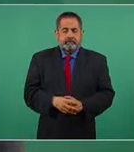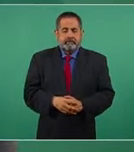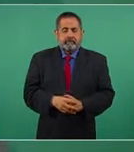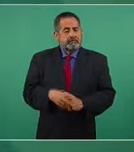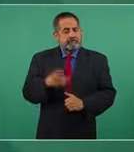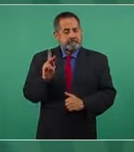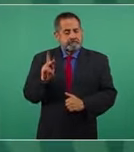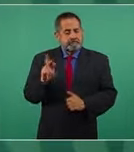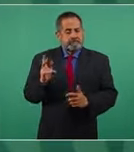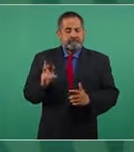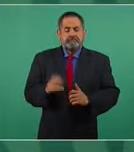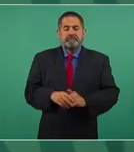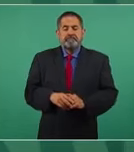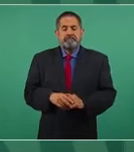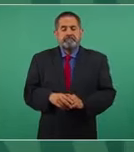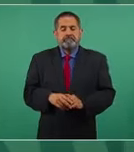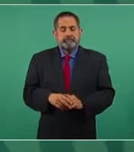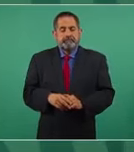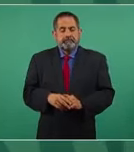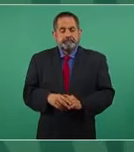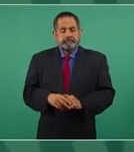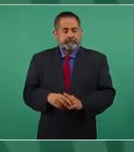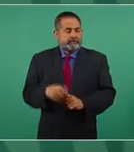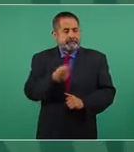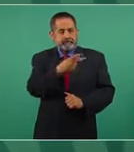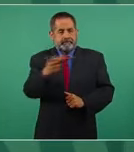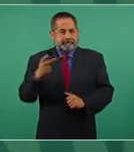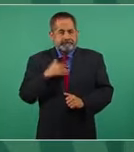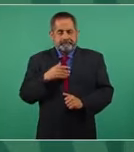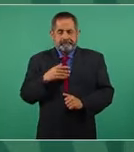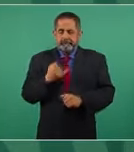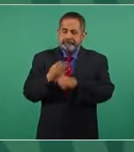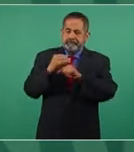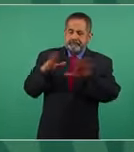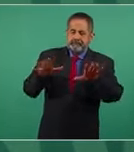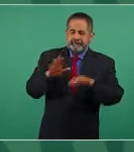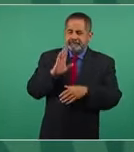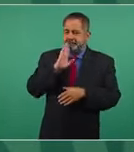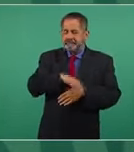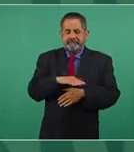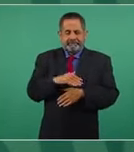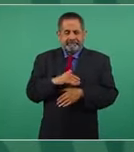Pero hay esta deformación,